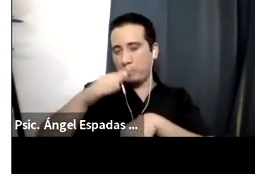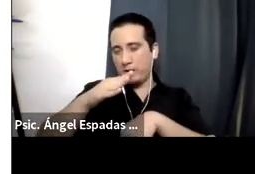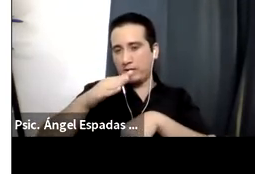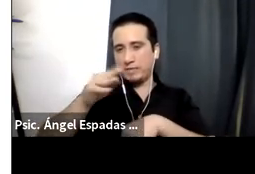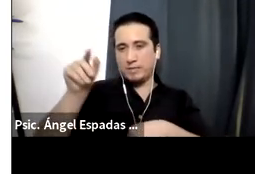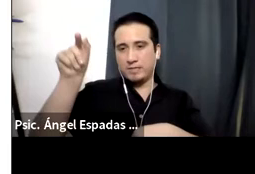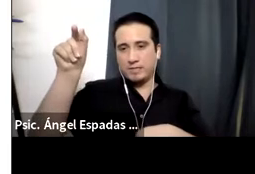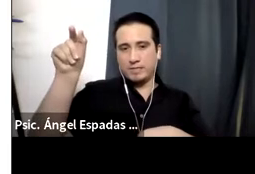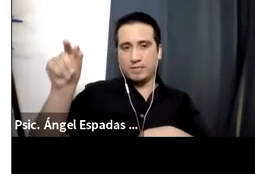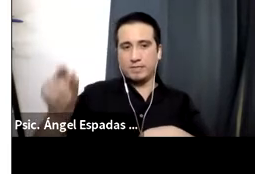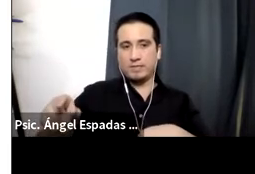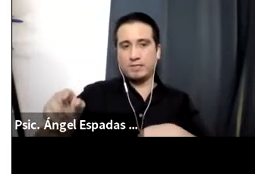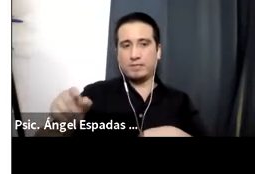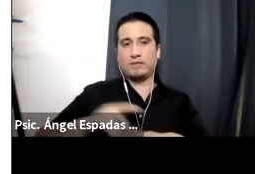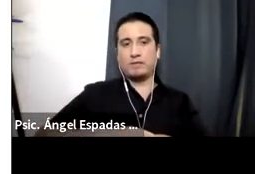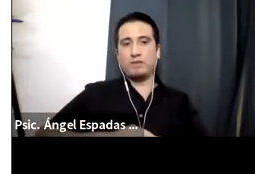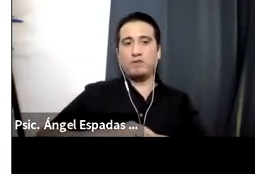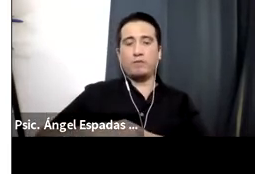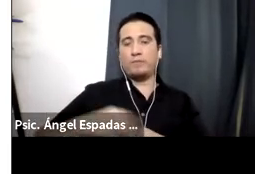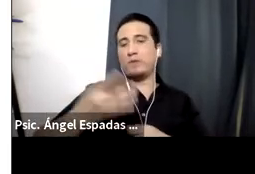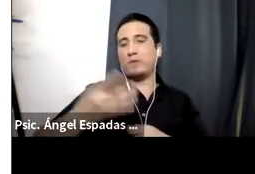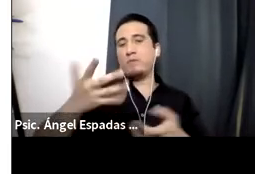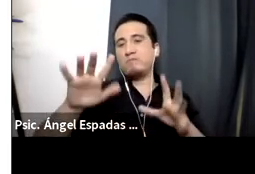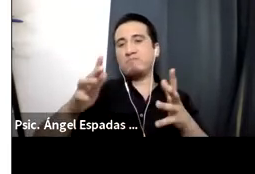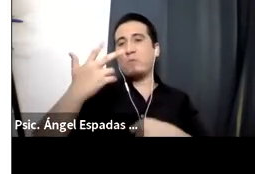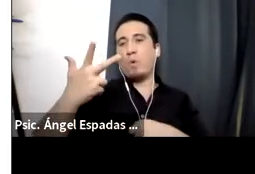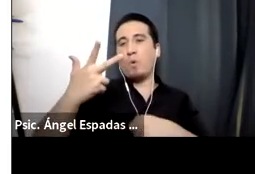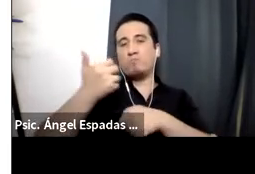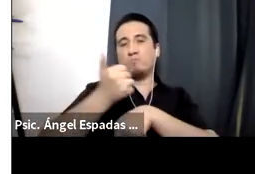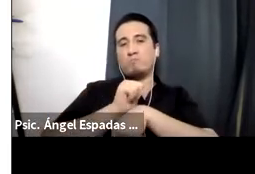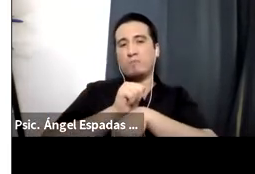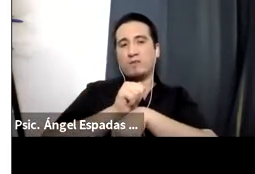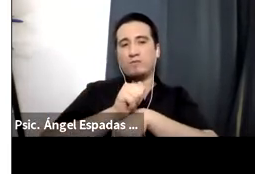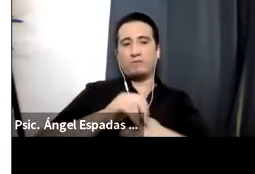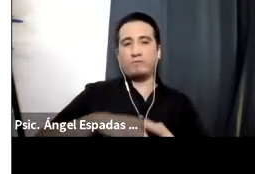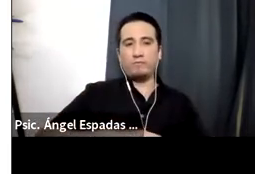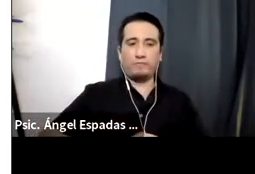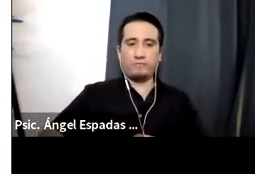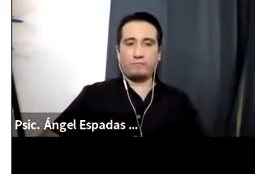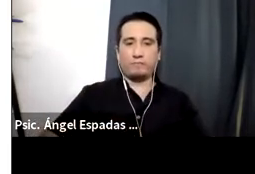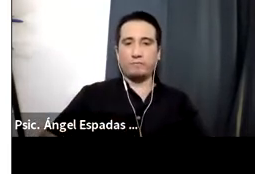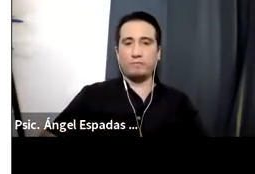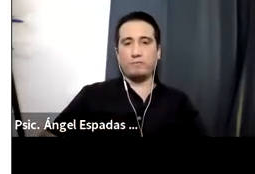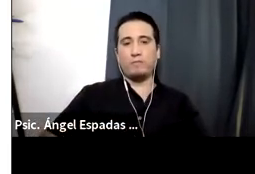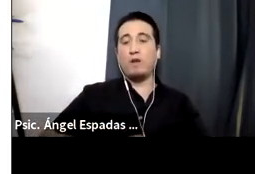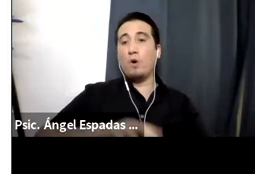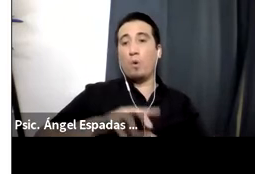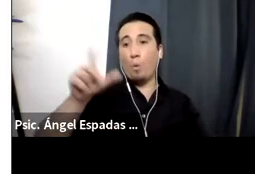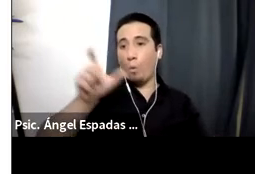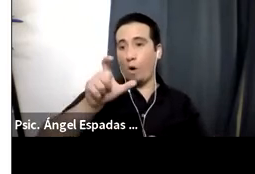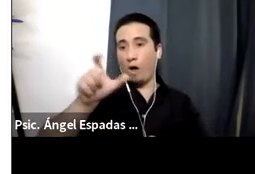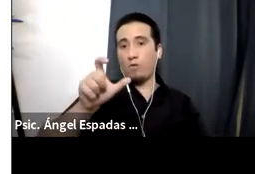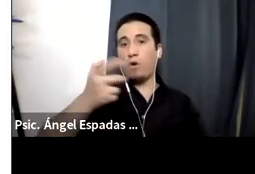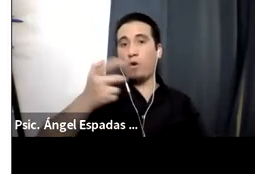fila de unos 8 vehículos. Cuando hablamos del transporte público y hablamos